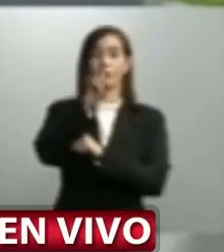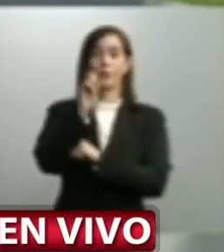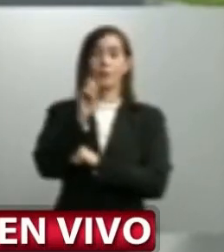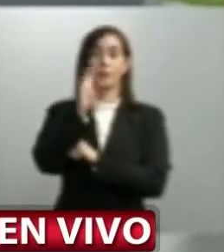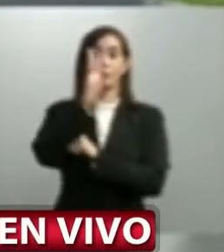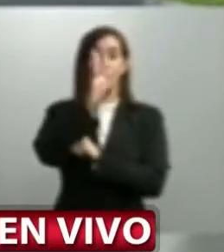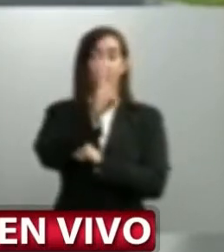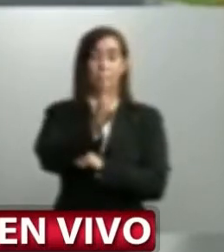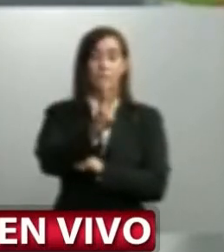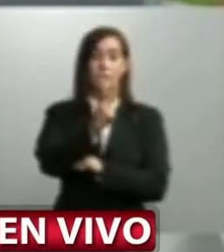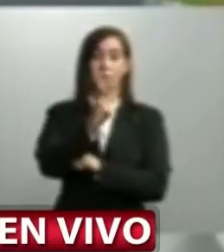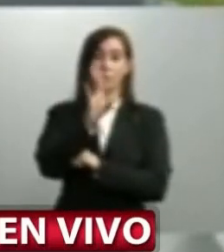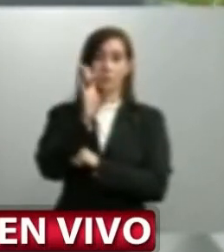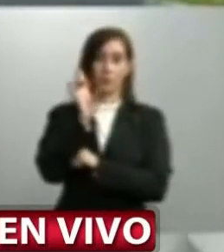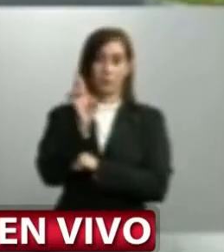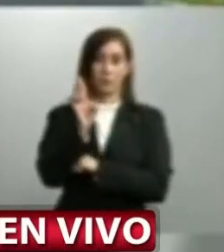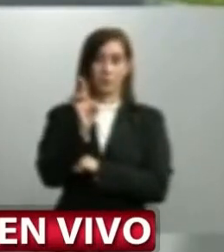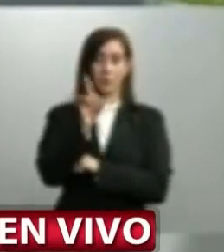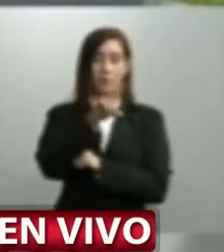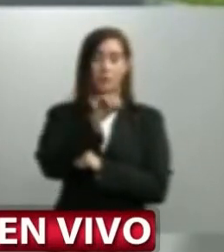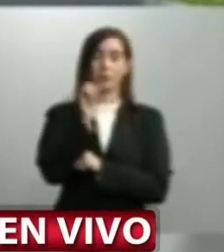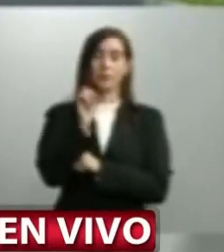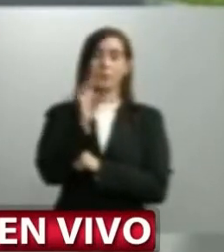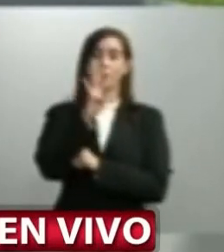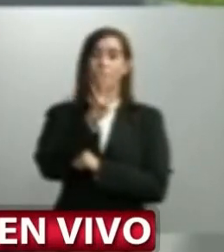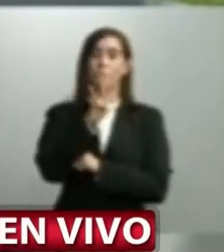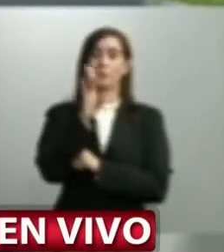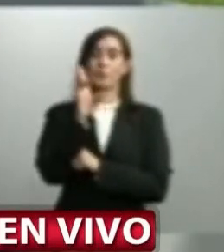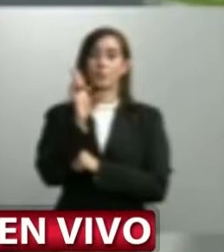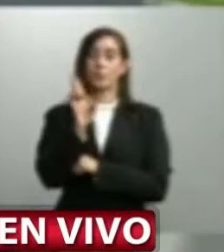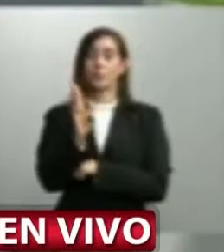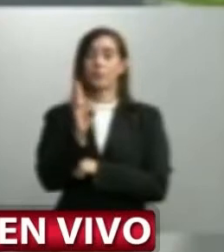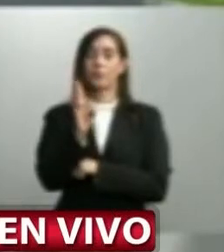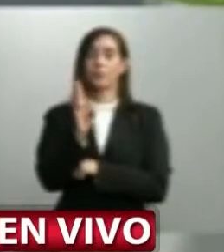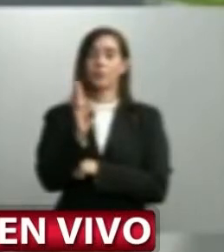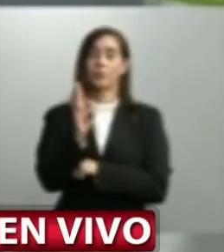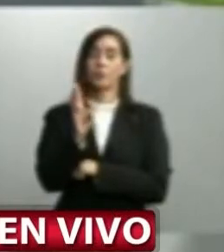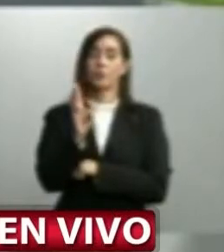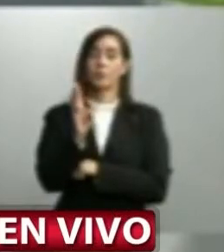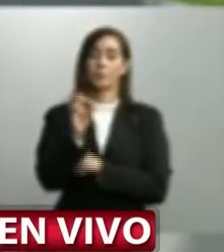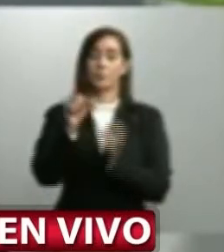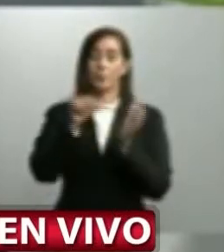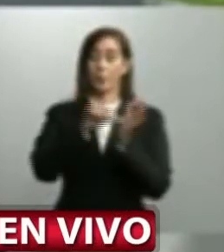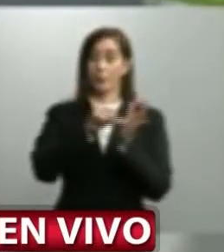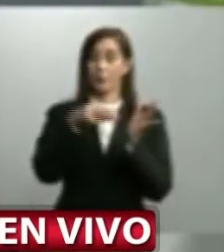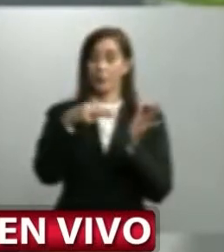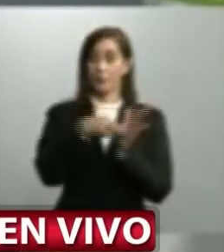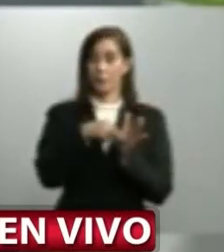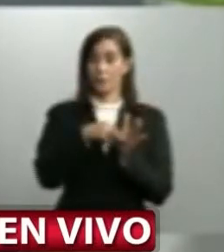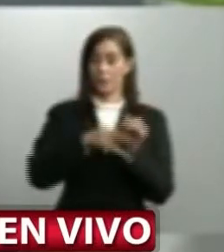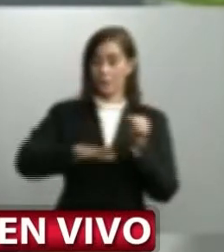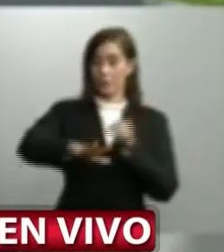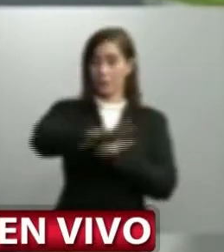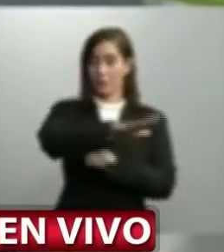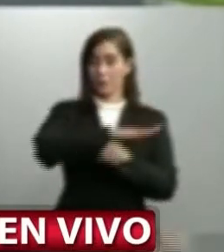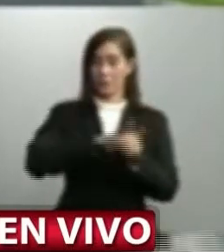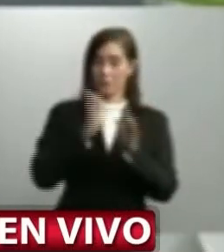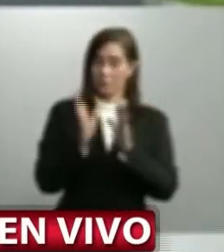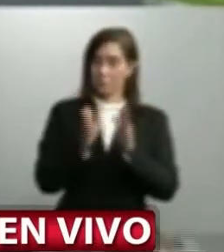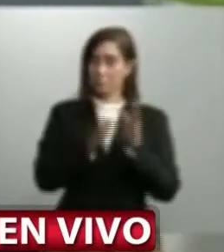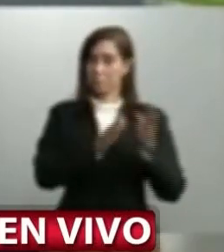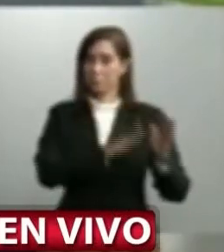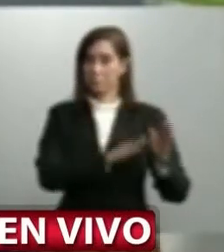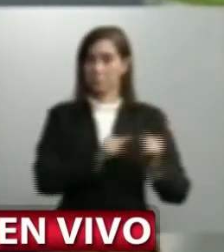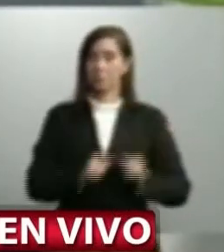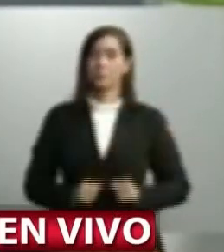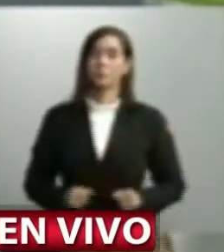167 en la provincia y 147 en el Distrito Nacional y así